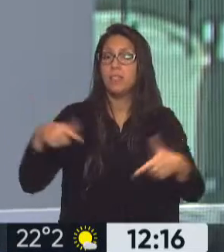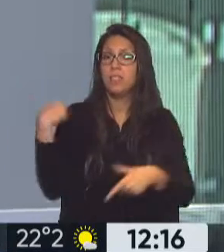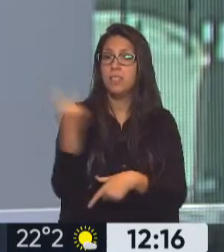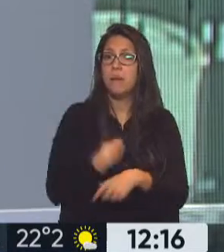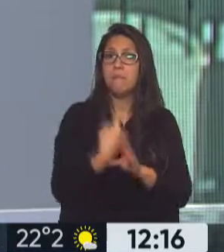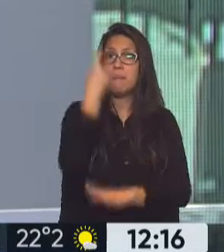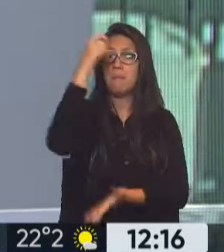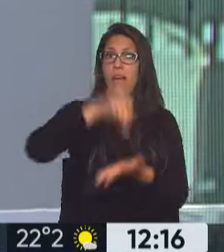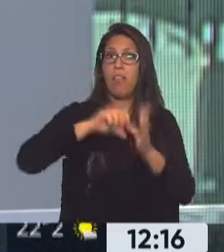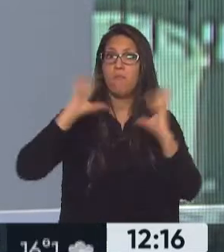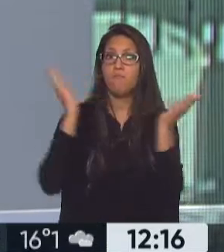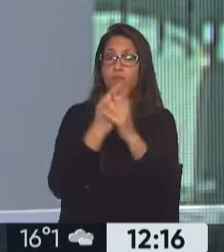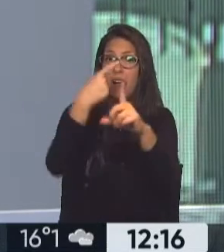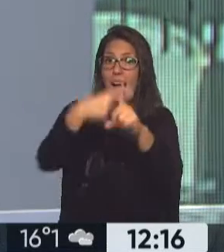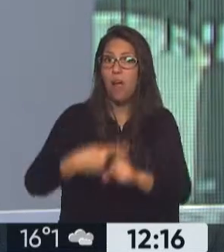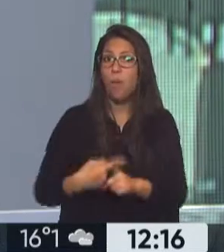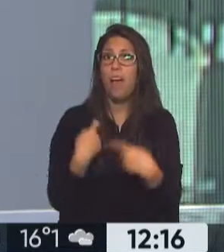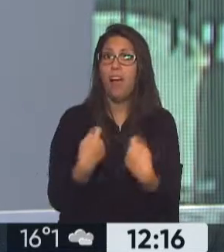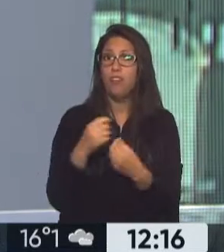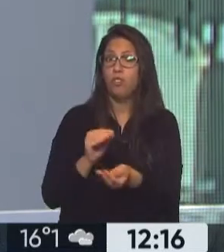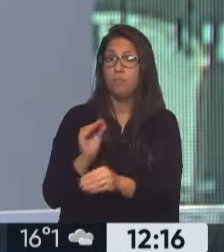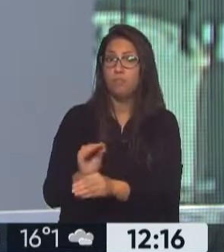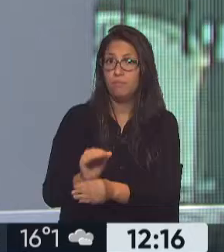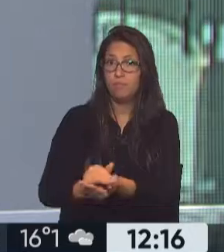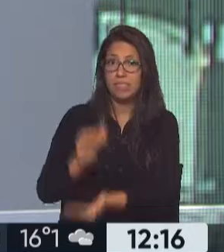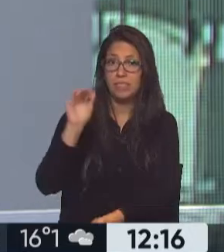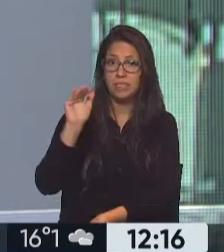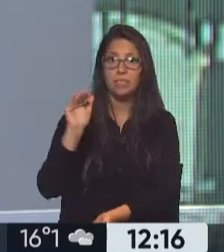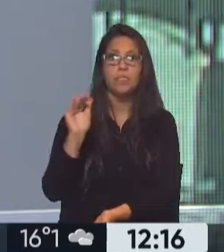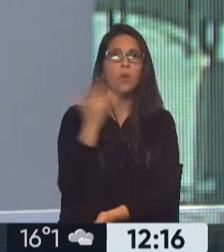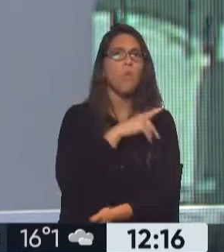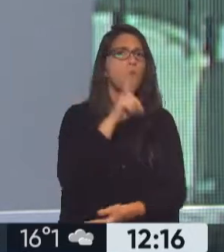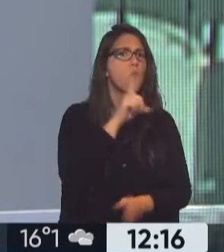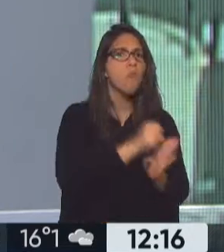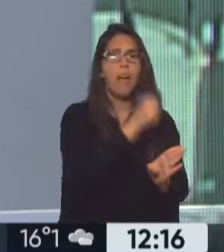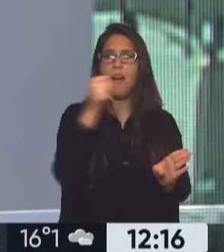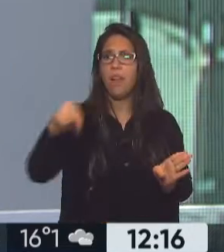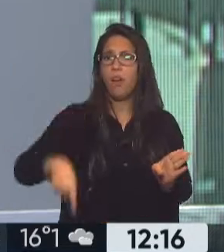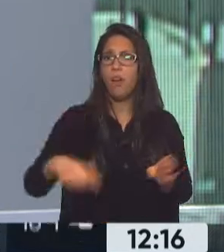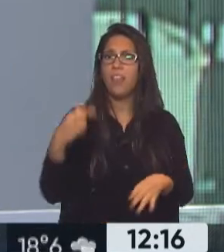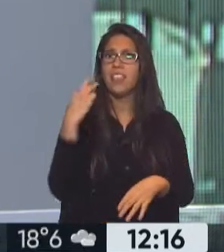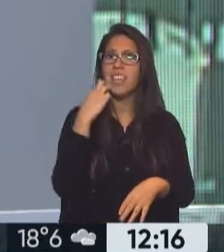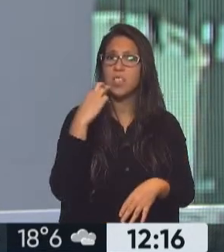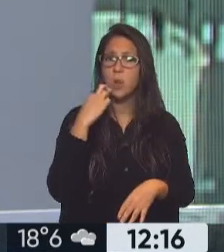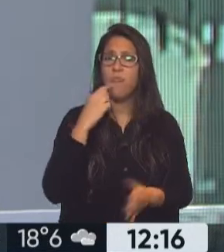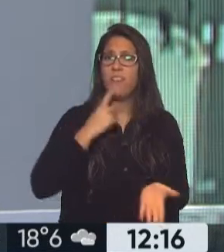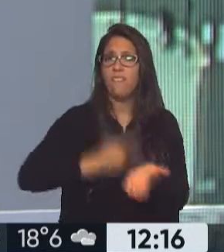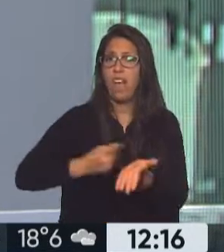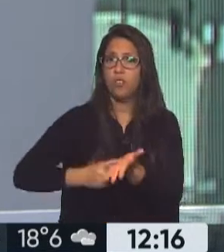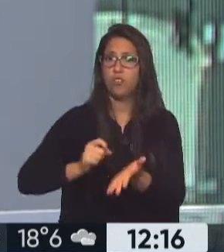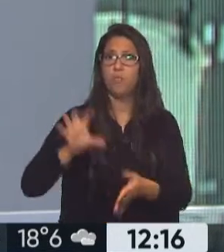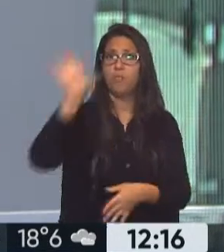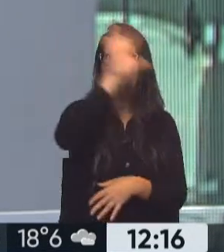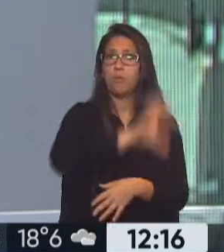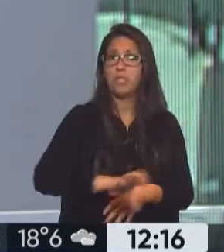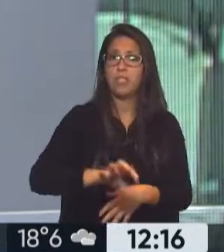es el primer país del mundo y desde que salió la primera estimación en julio, ya hubo 19 fallos en 10 provincias del país. La Corte